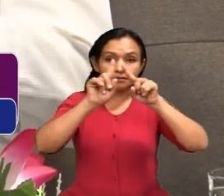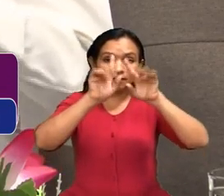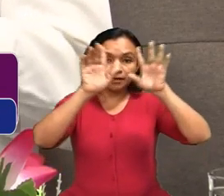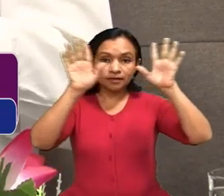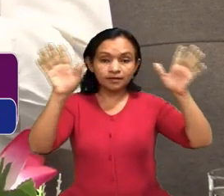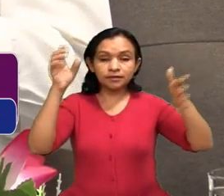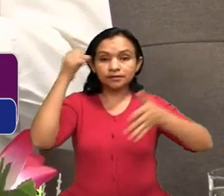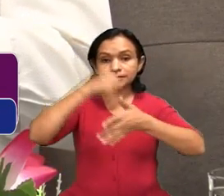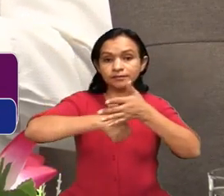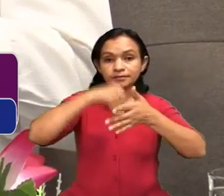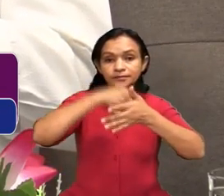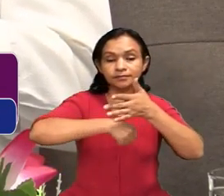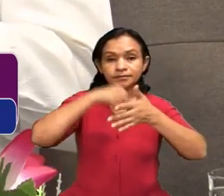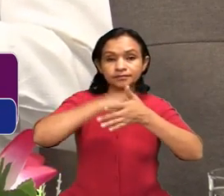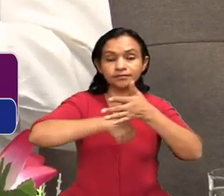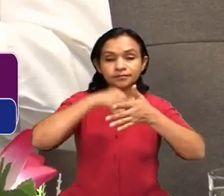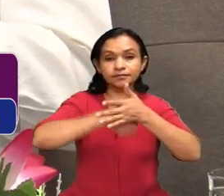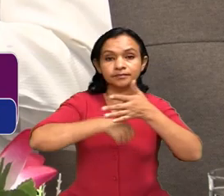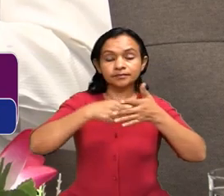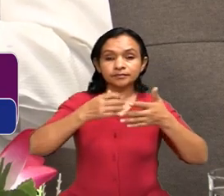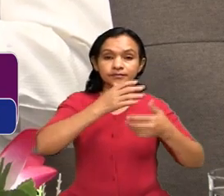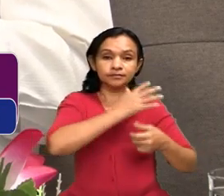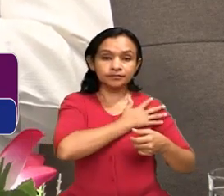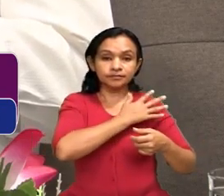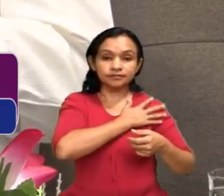de la lucha contra la dictadura somocista.